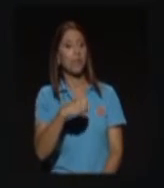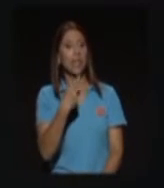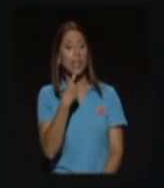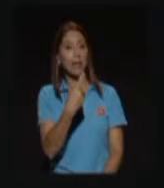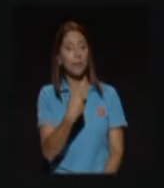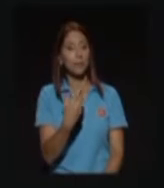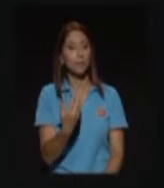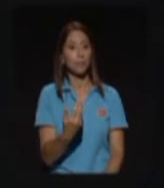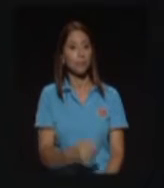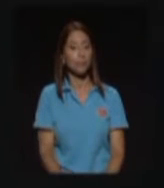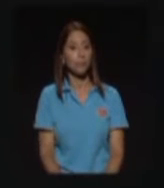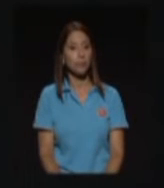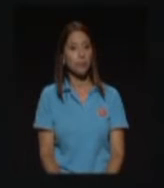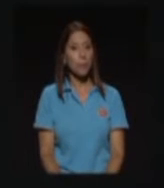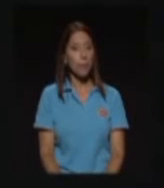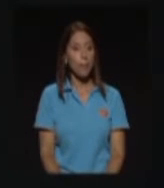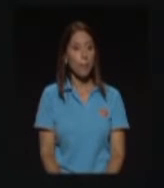Digamos,